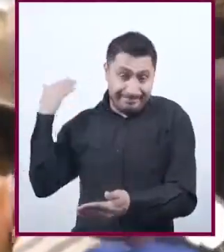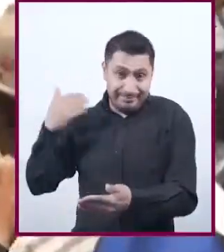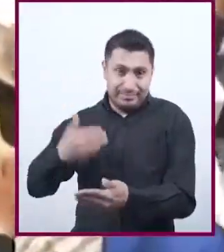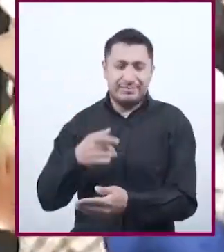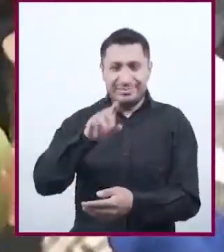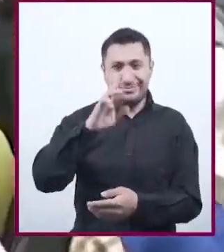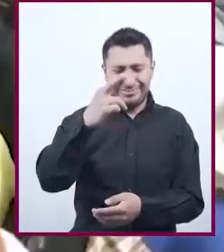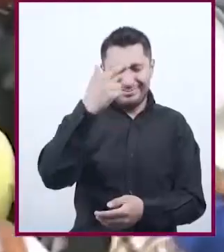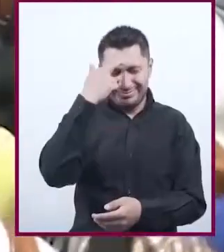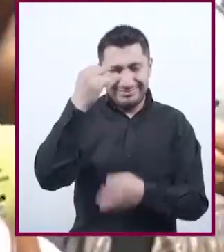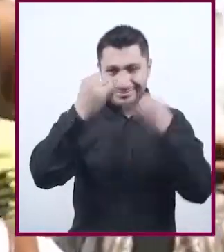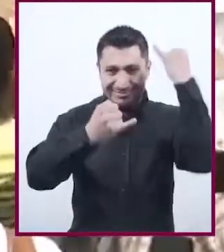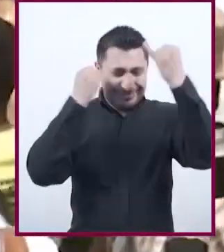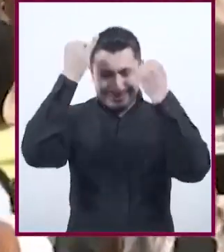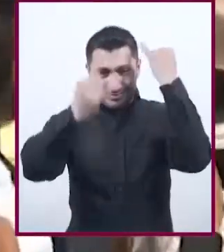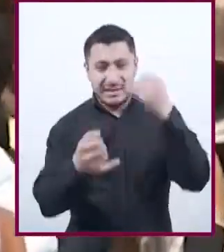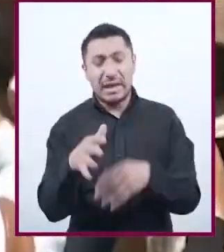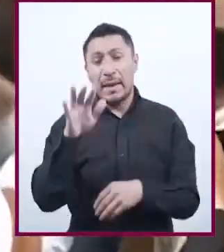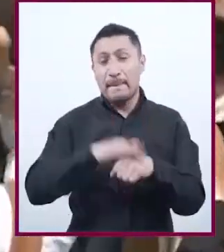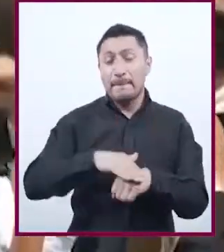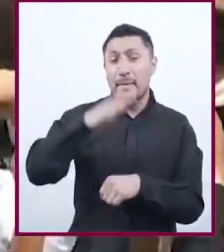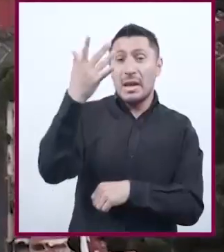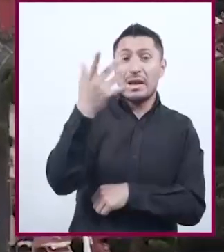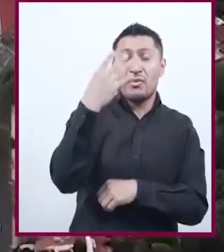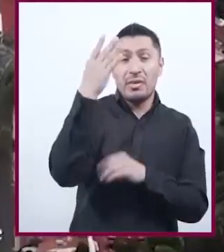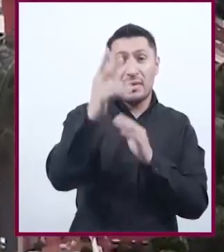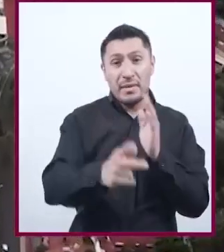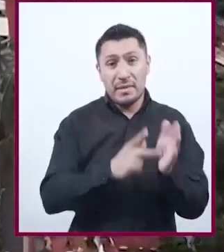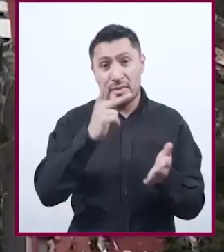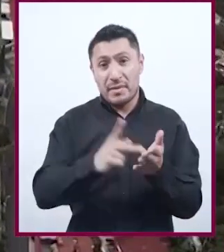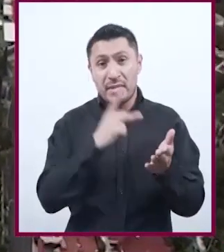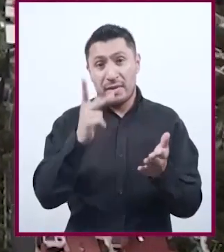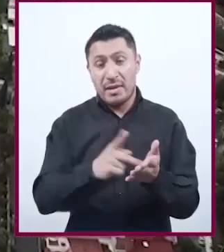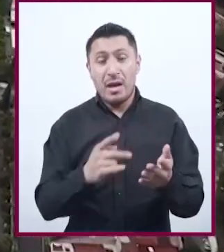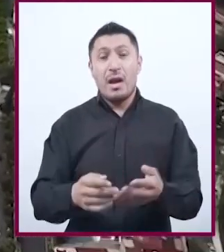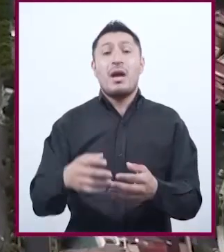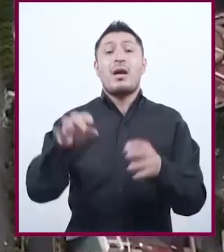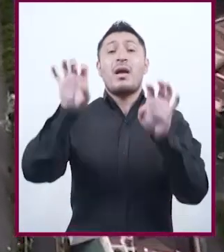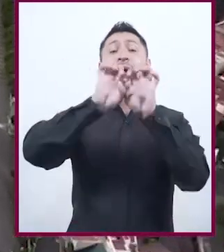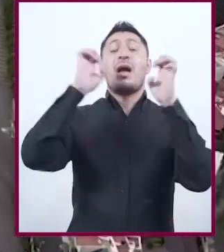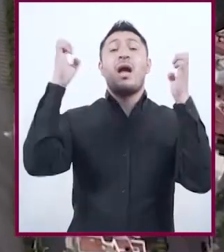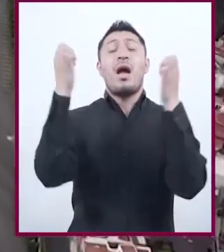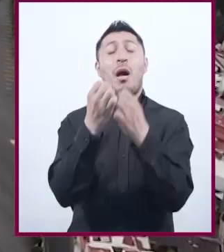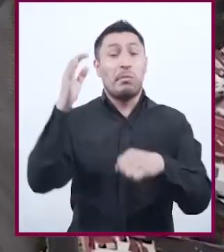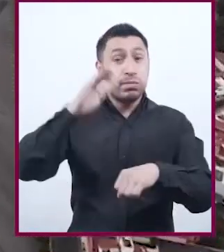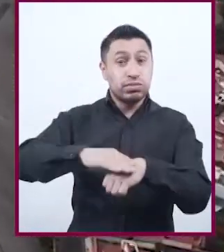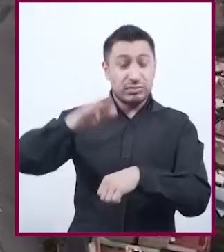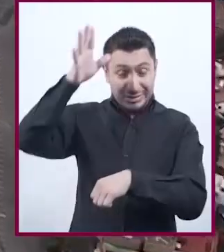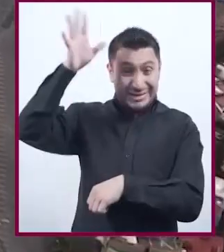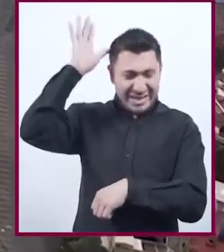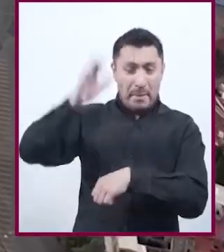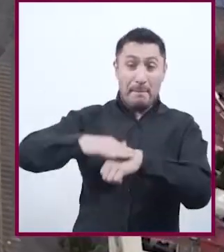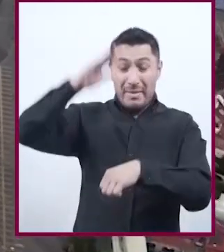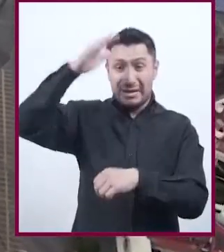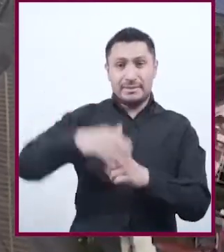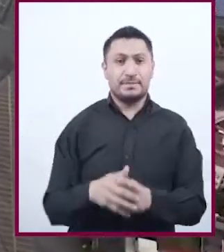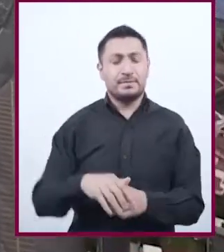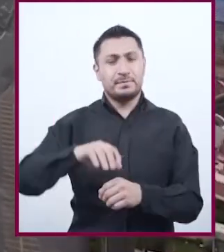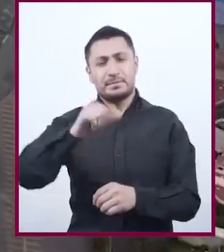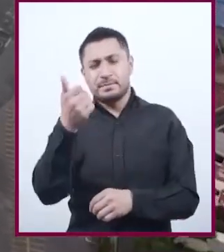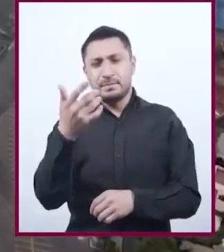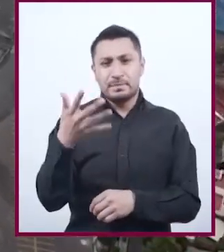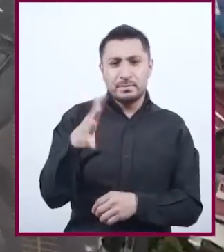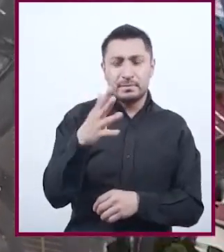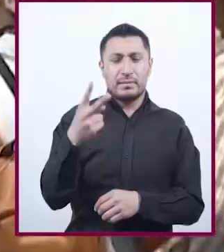¿Te imaginas? Estamos hablando de más de 50 veces la capacidad del Estadio Azteca. Otros cálculos más